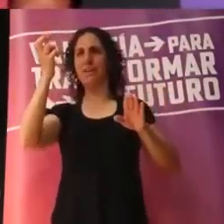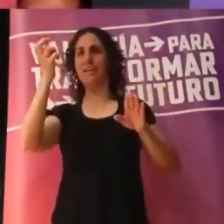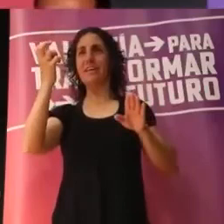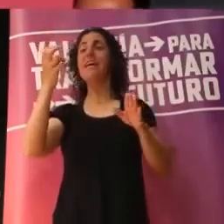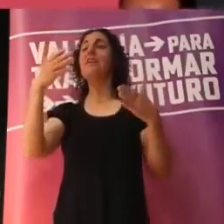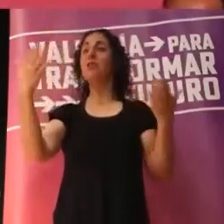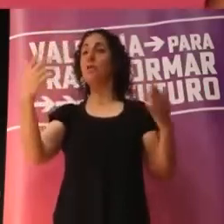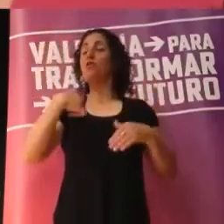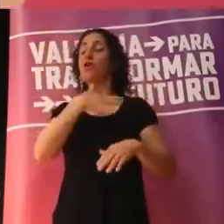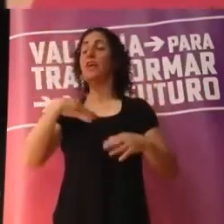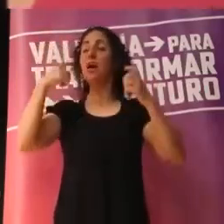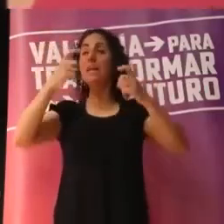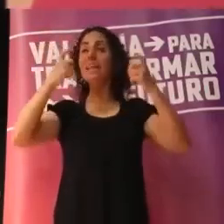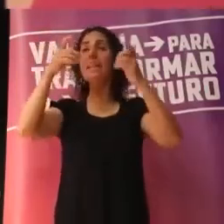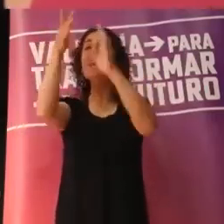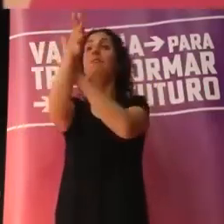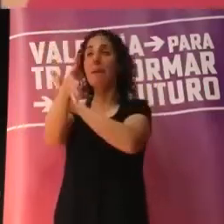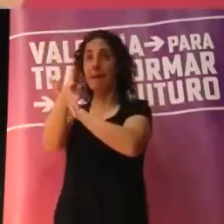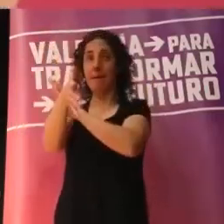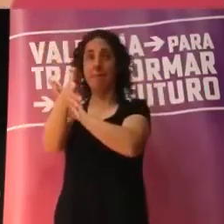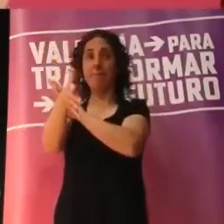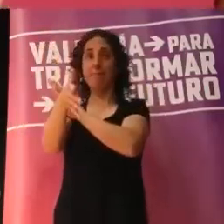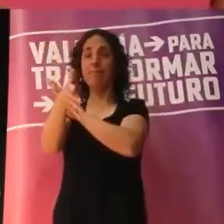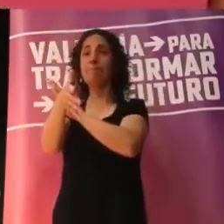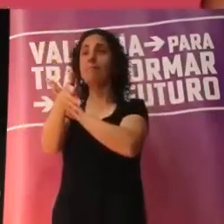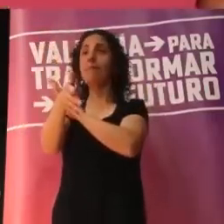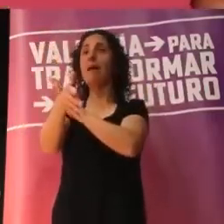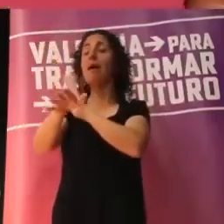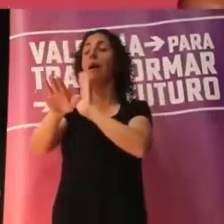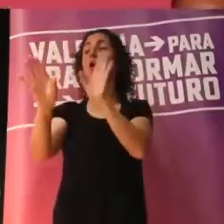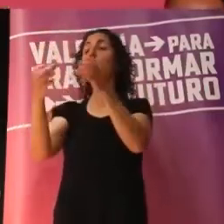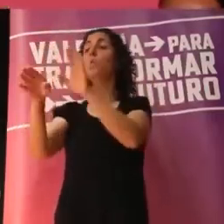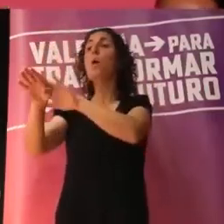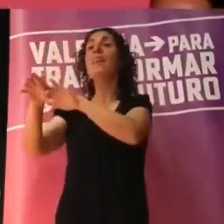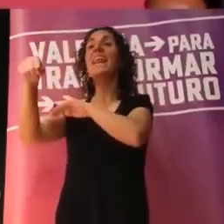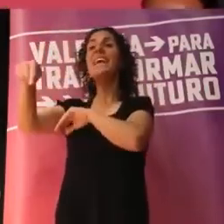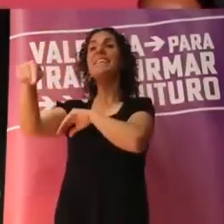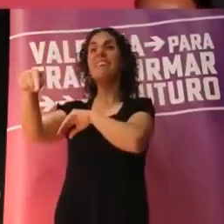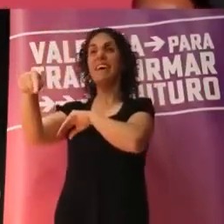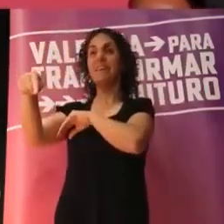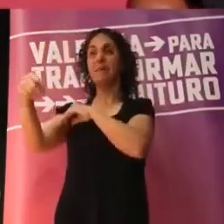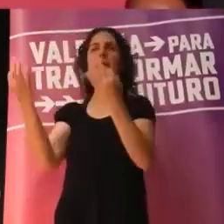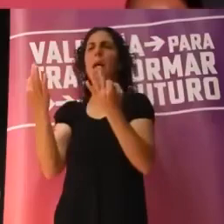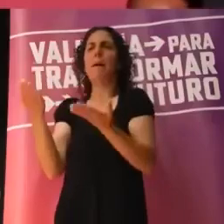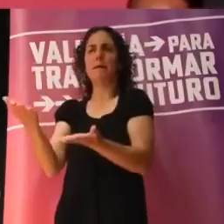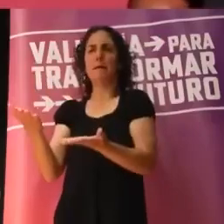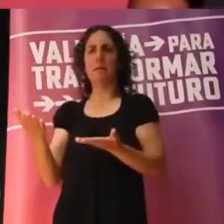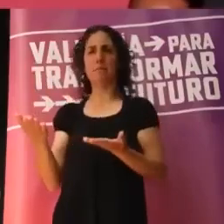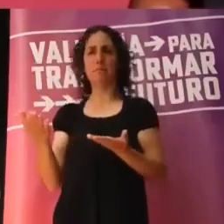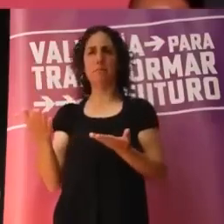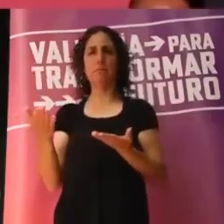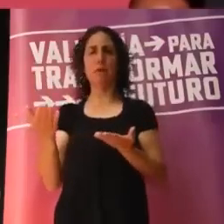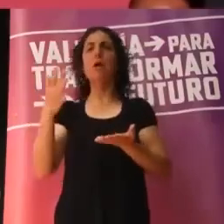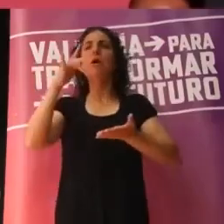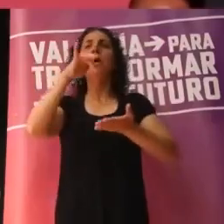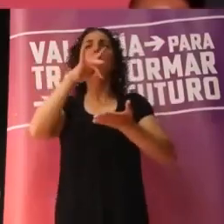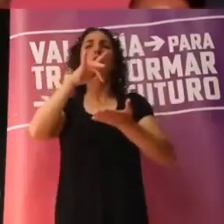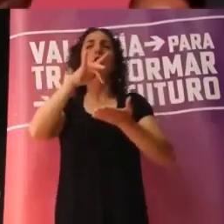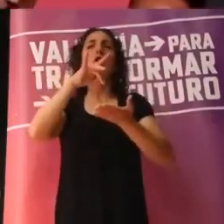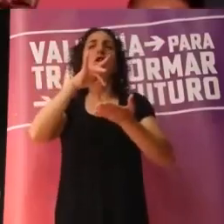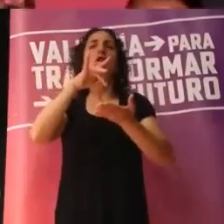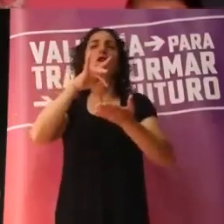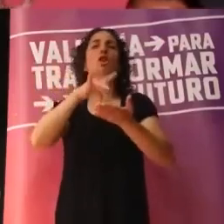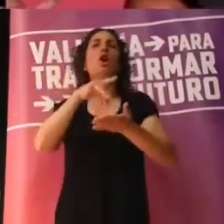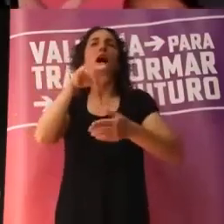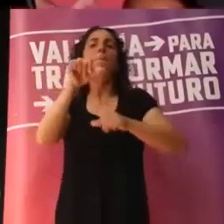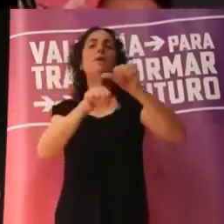qué es lo que está pasando en la derecha. ¿Se está produciendo acaso un proceso de